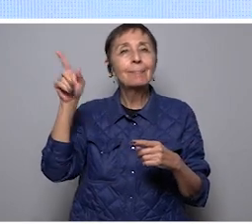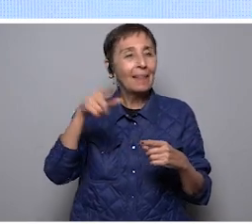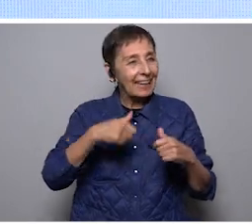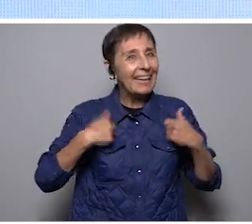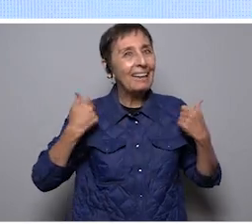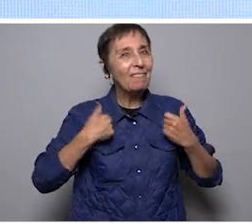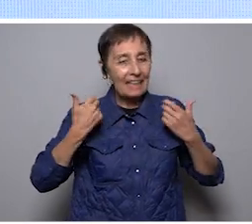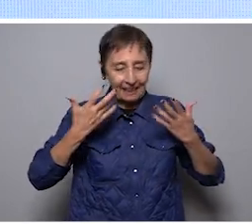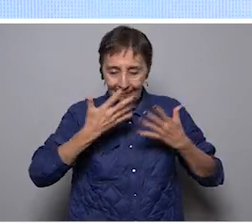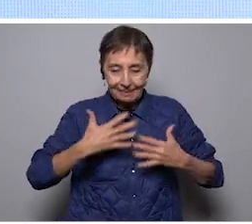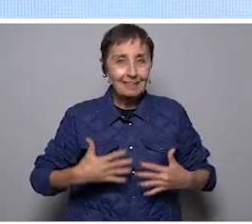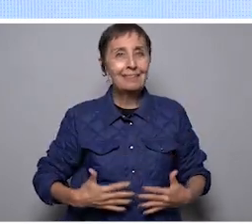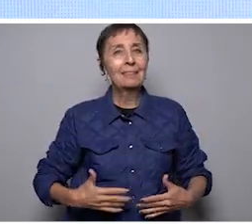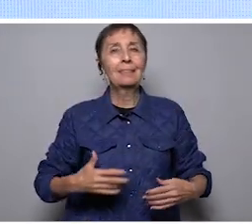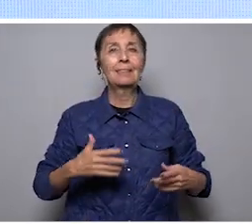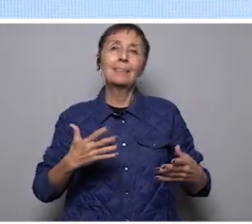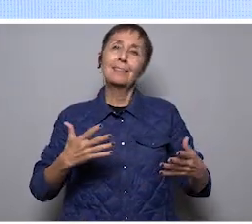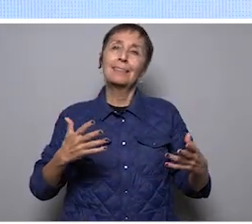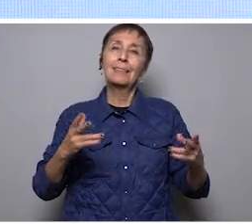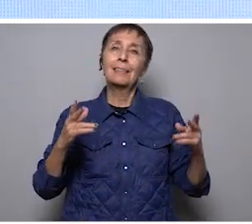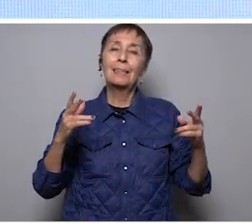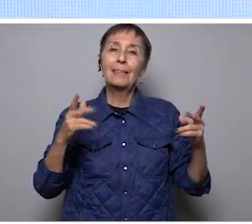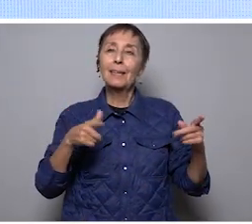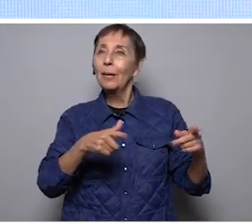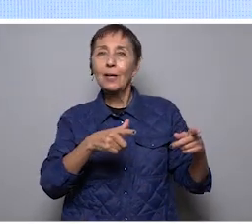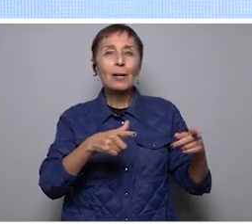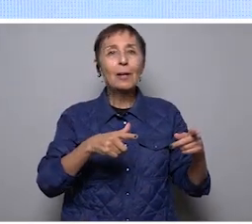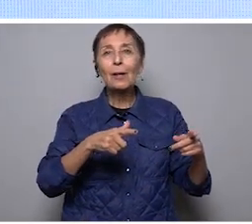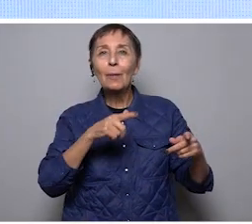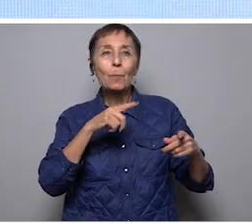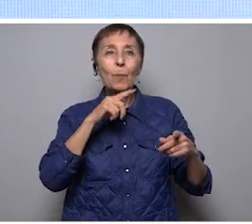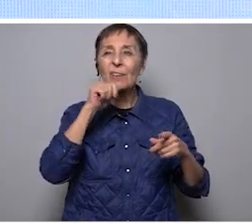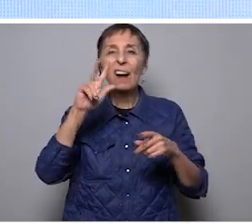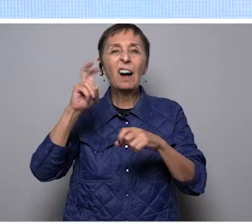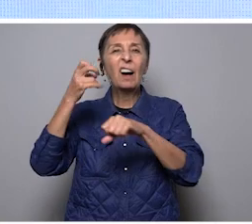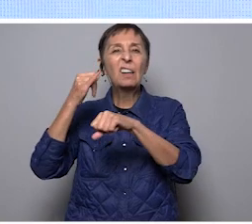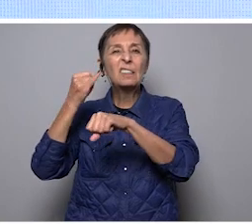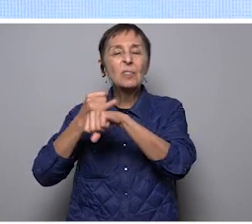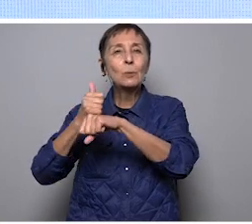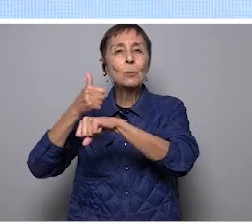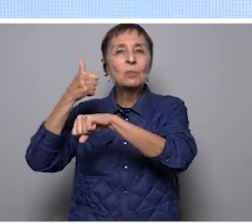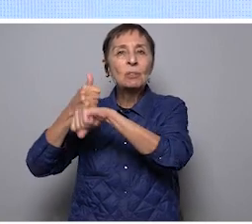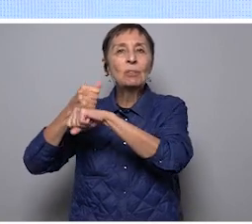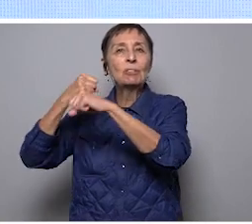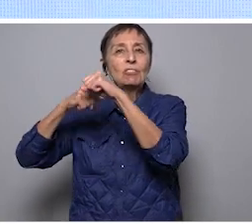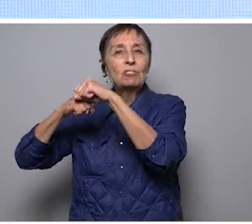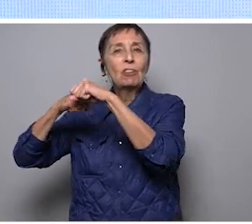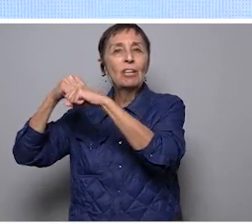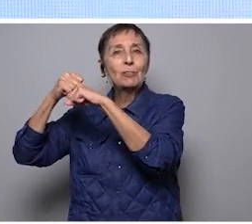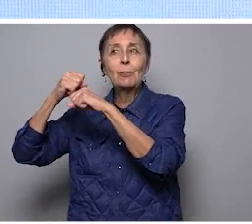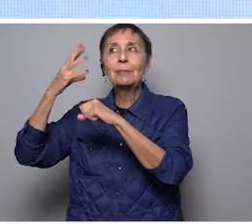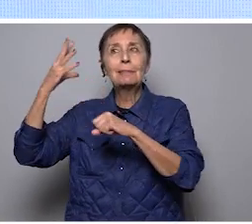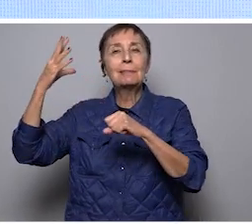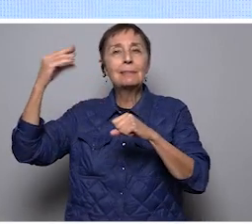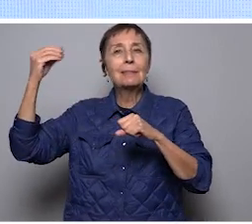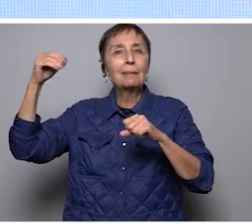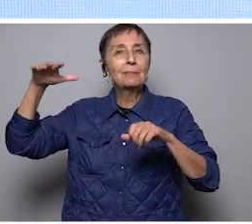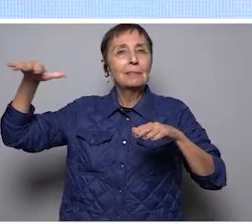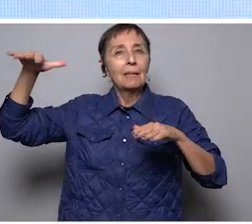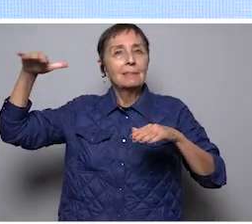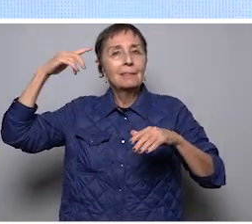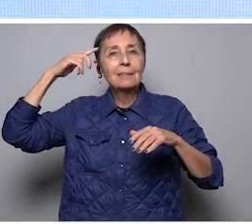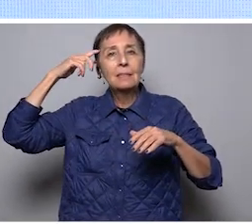Son estructuras eh Digamos subjetivas si Son estructuras vivas que van